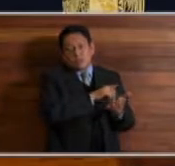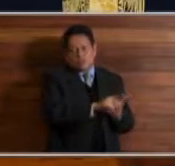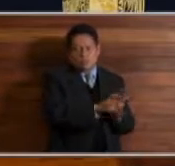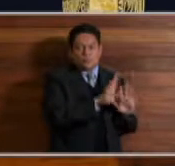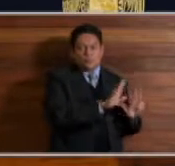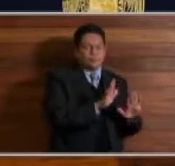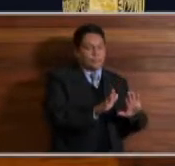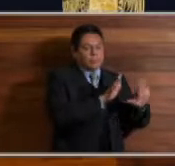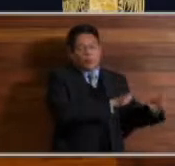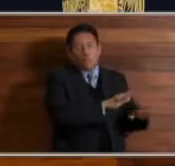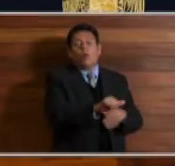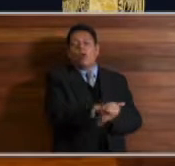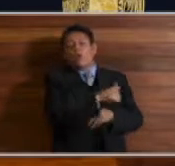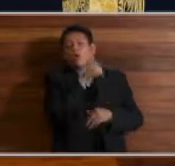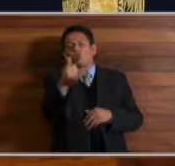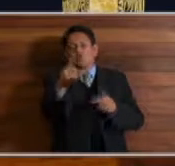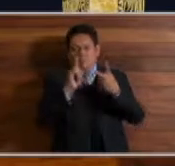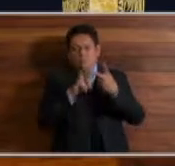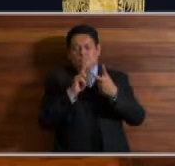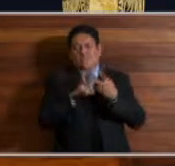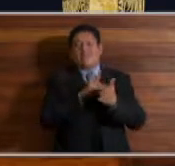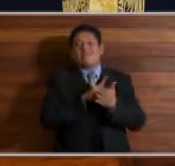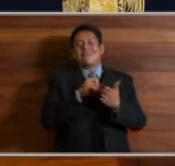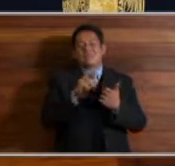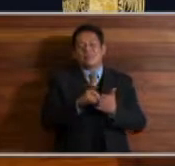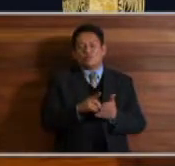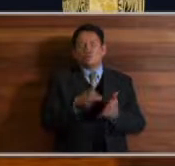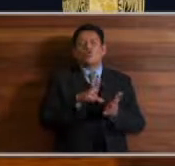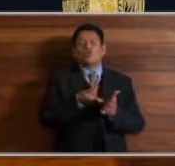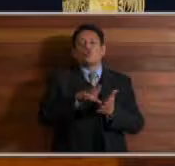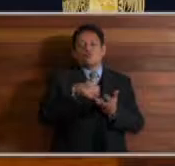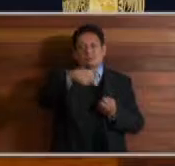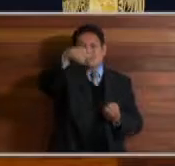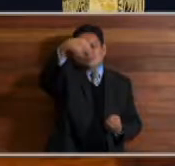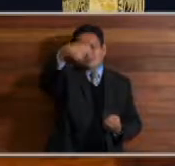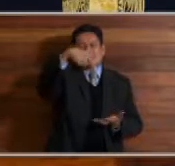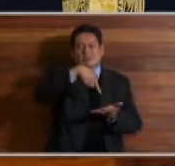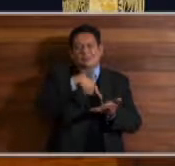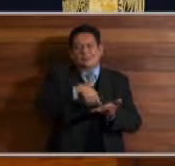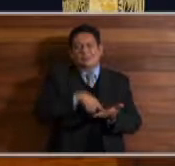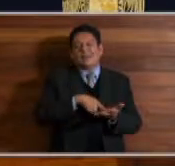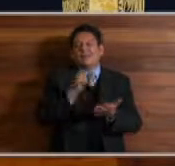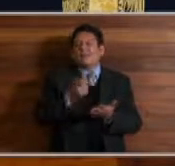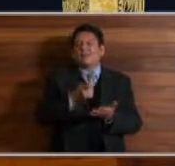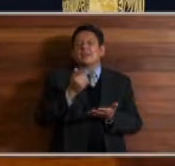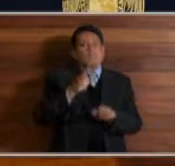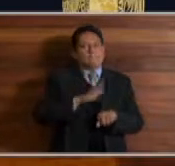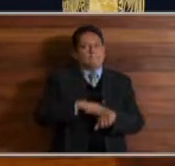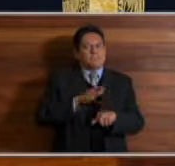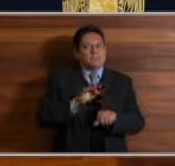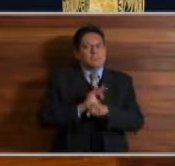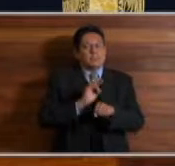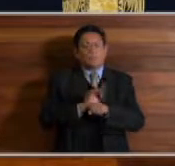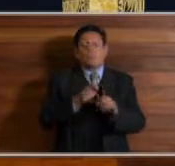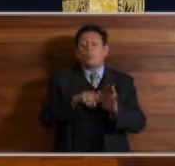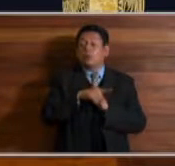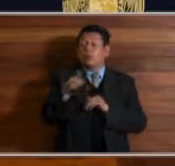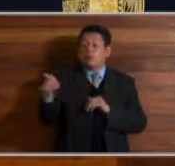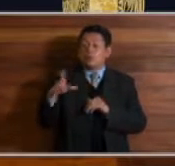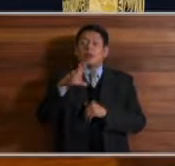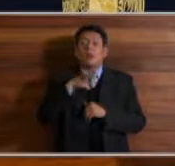derechos constitucionales los más protegidos. Usted tiene un aparato jurídico,